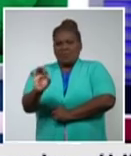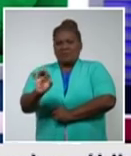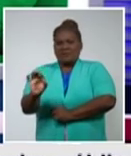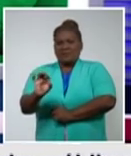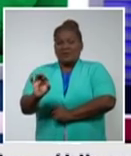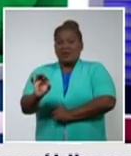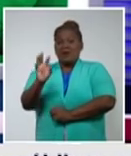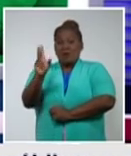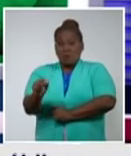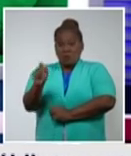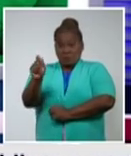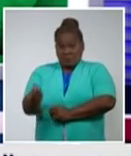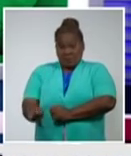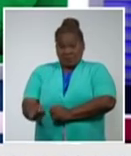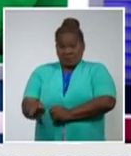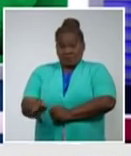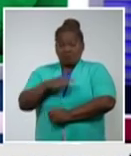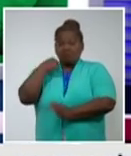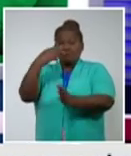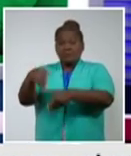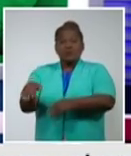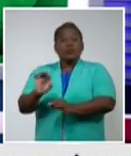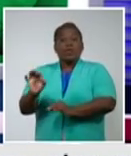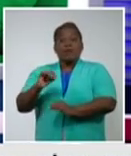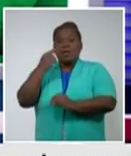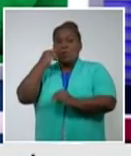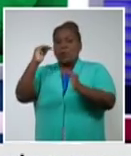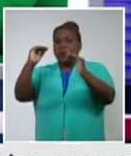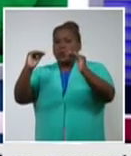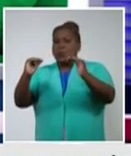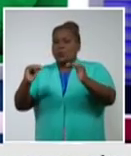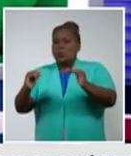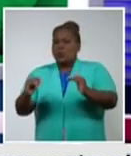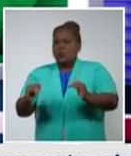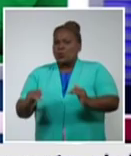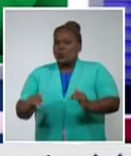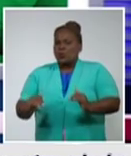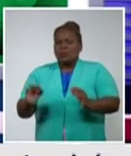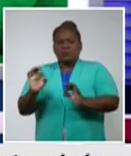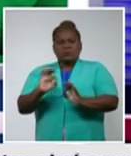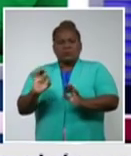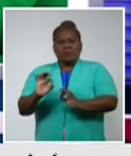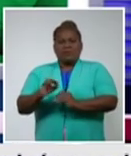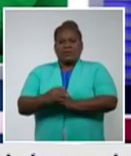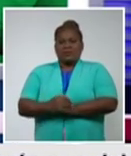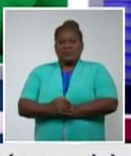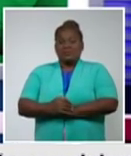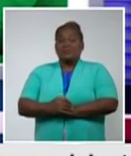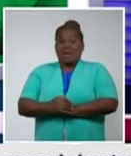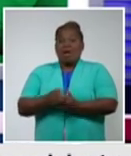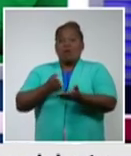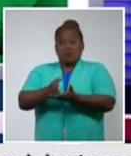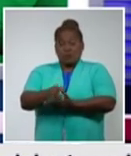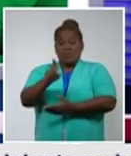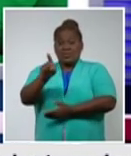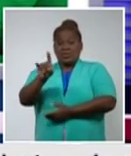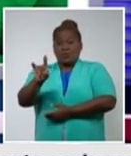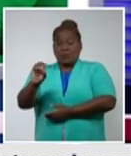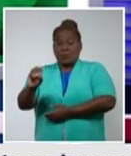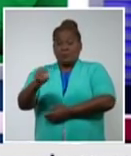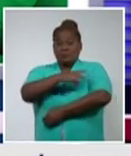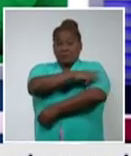y en cuanto al número de fallecidos. Esto hace que ya en los 190 países y 29